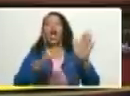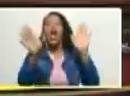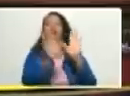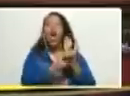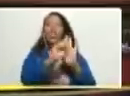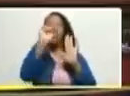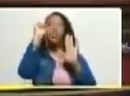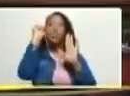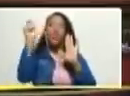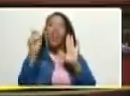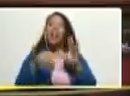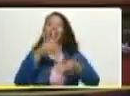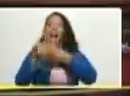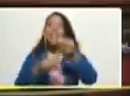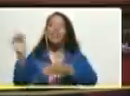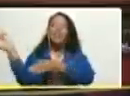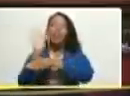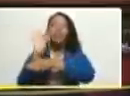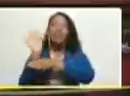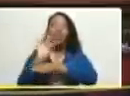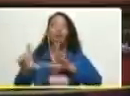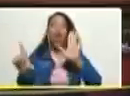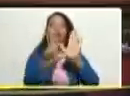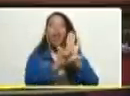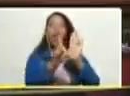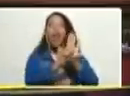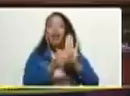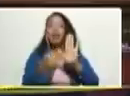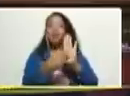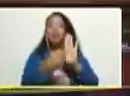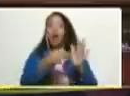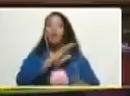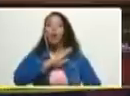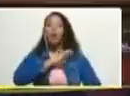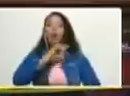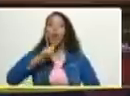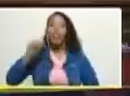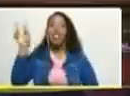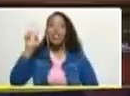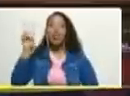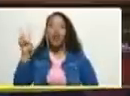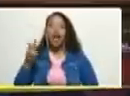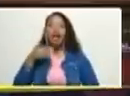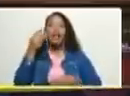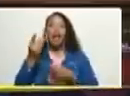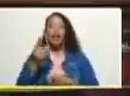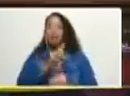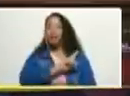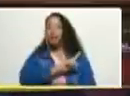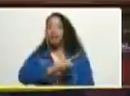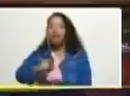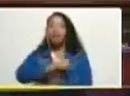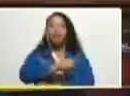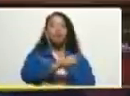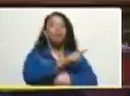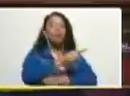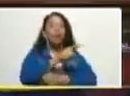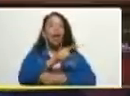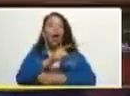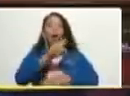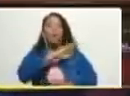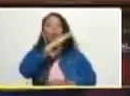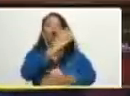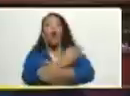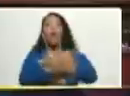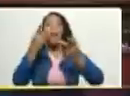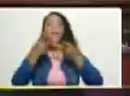constitucional que ejerce las funciones legislativas, que designa los poderes públicos,